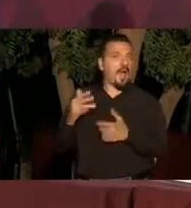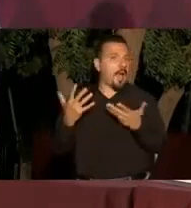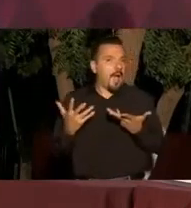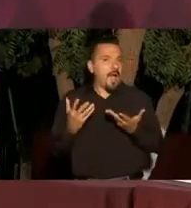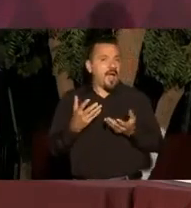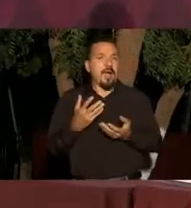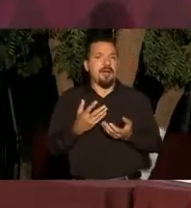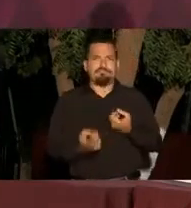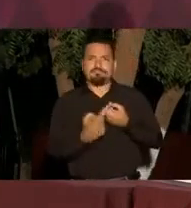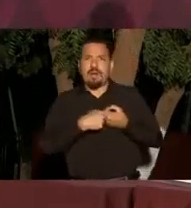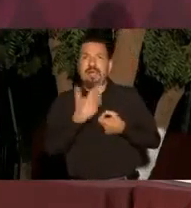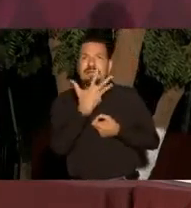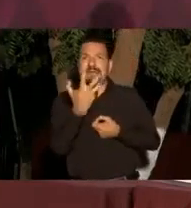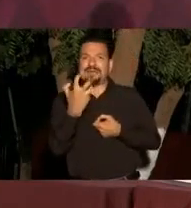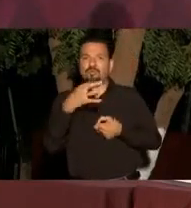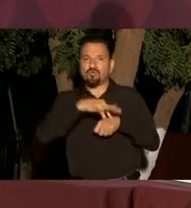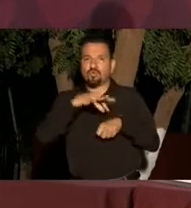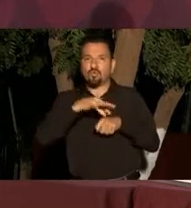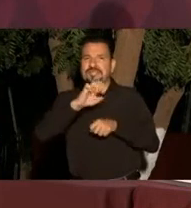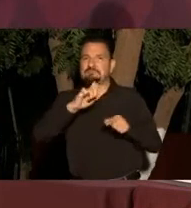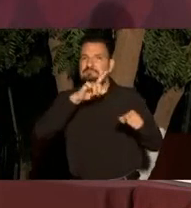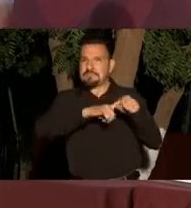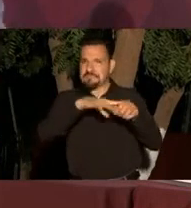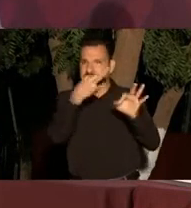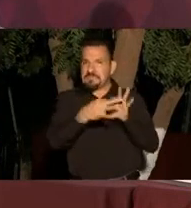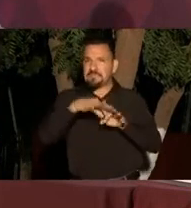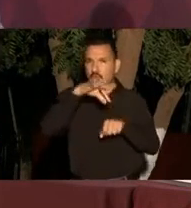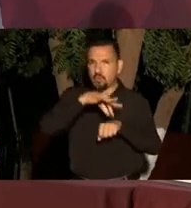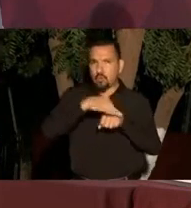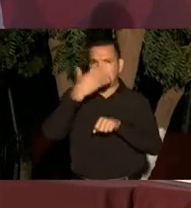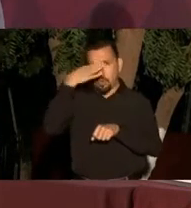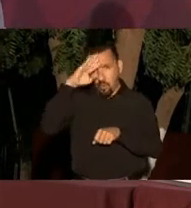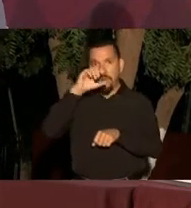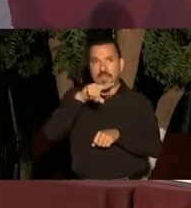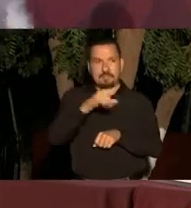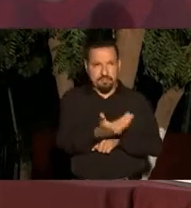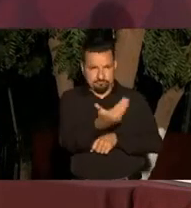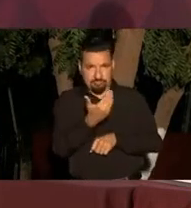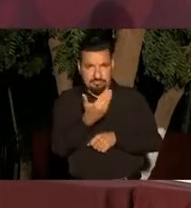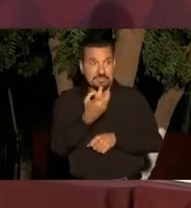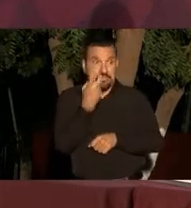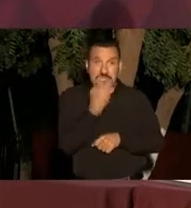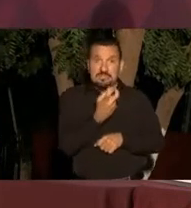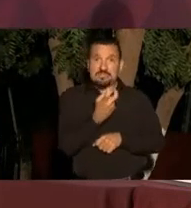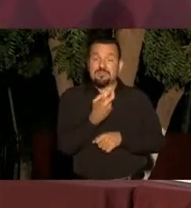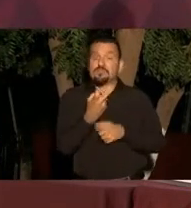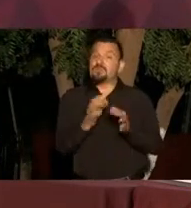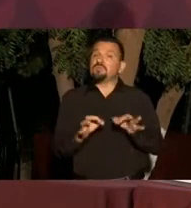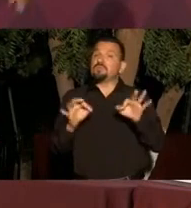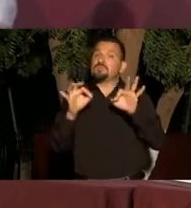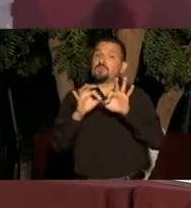contratar a 500 especialistas médicos cubanos, y eso tiene